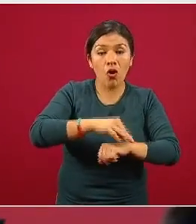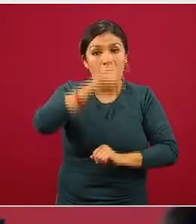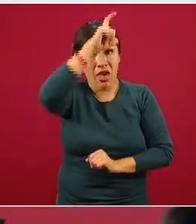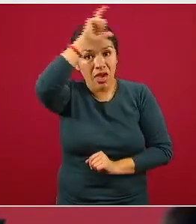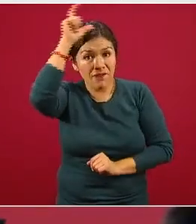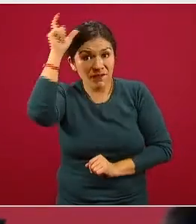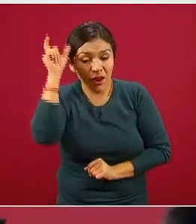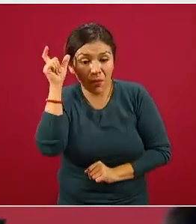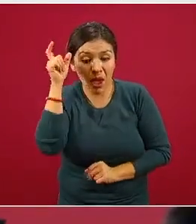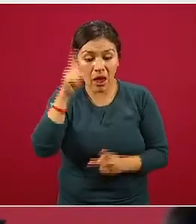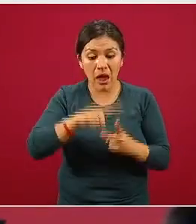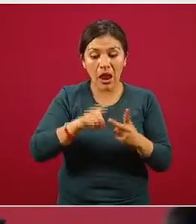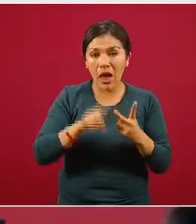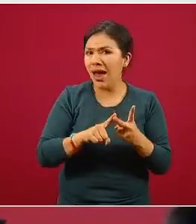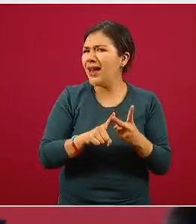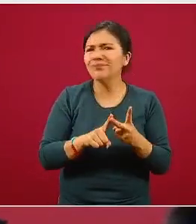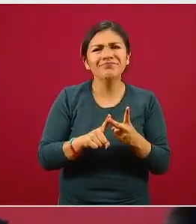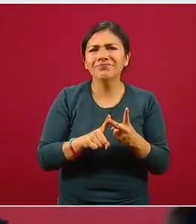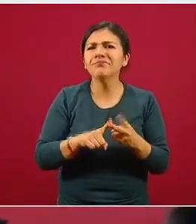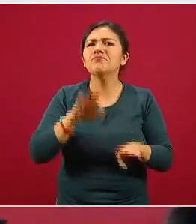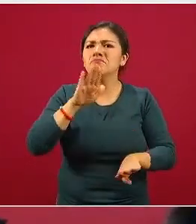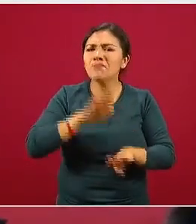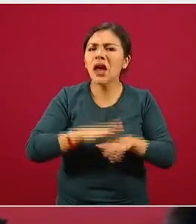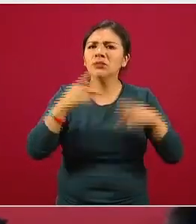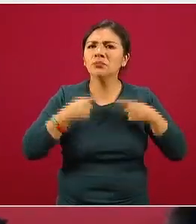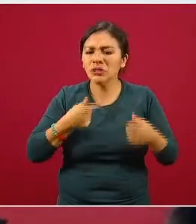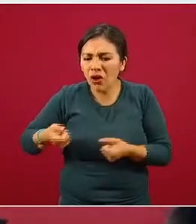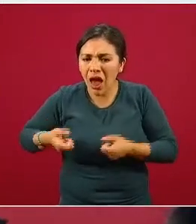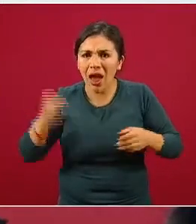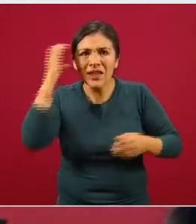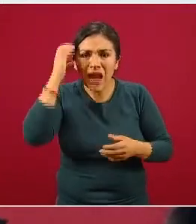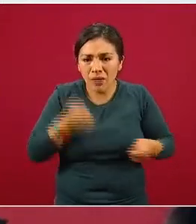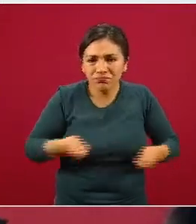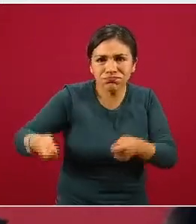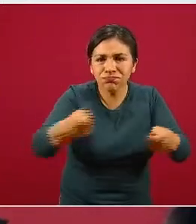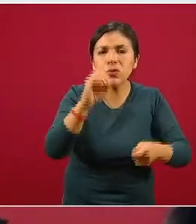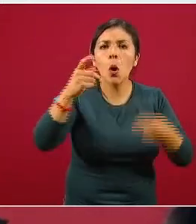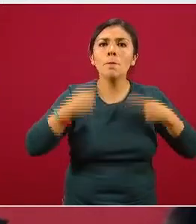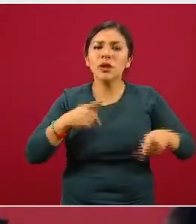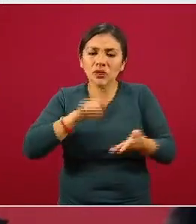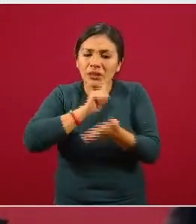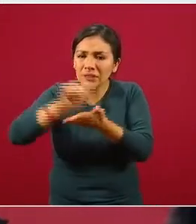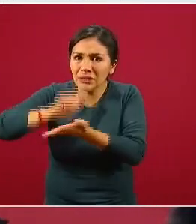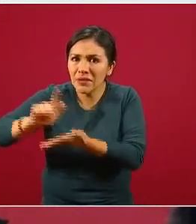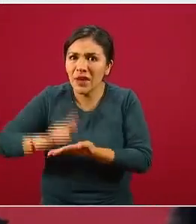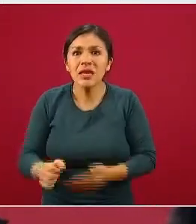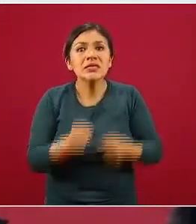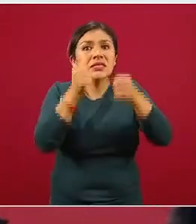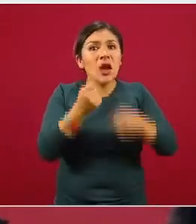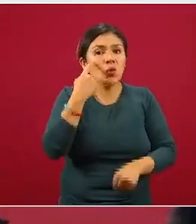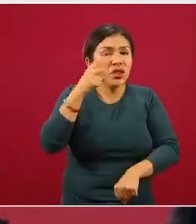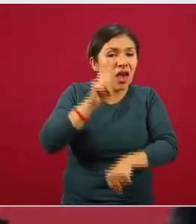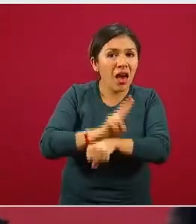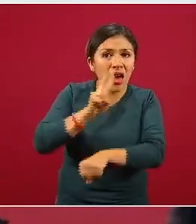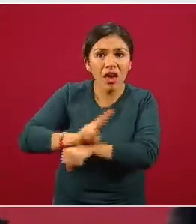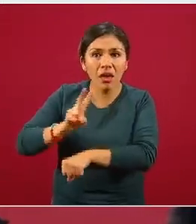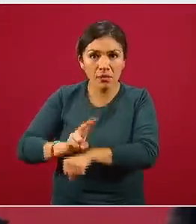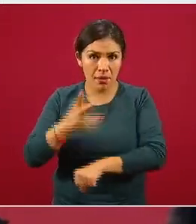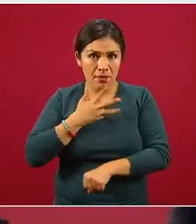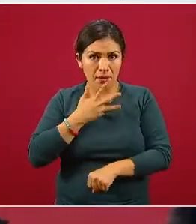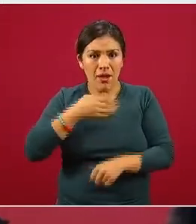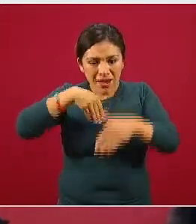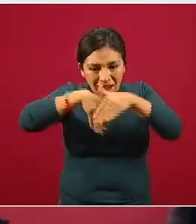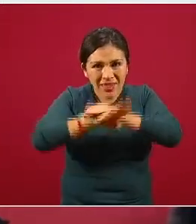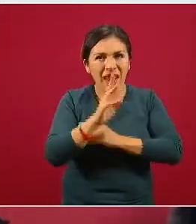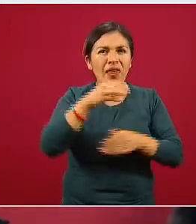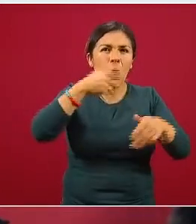médico, enfermeras, sino también camilleros, personal de limpieza, personal de seguridad, que los tenemos en las